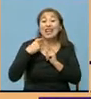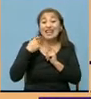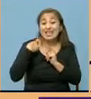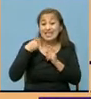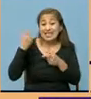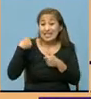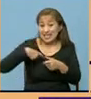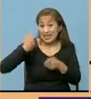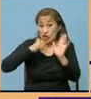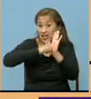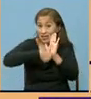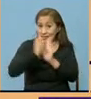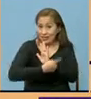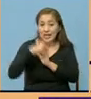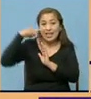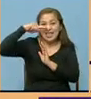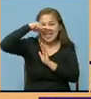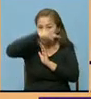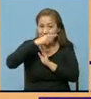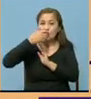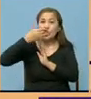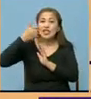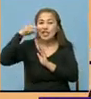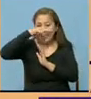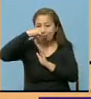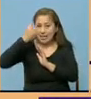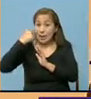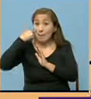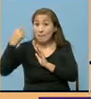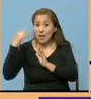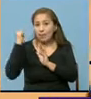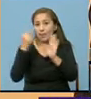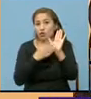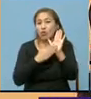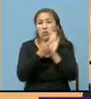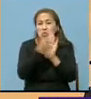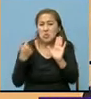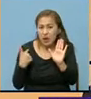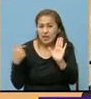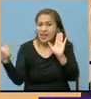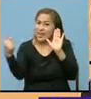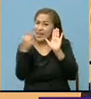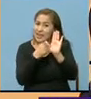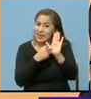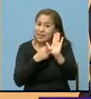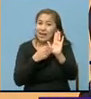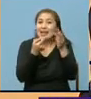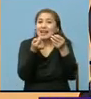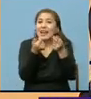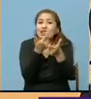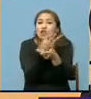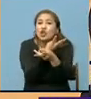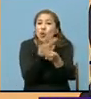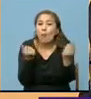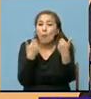que hace observaciones de 776 mil pesos sin documentación respaldatoria cuando dejamos prácticamente